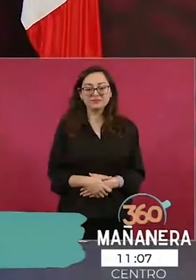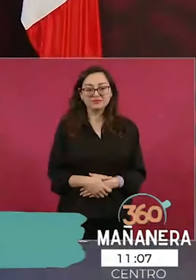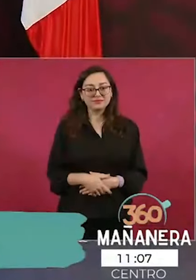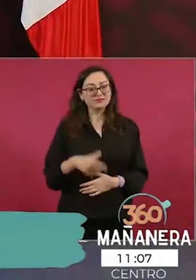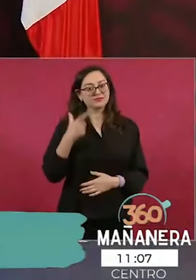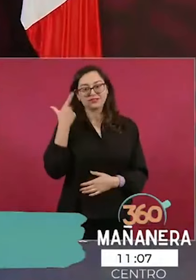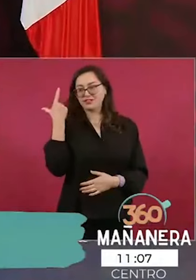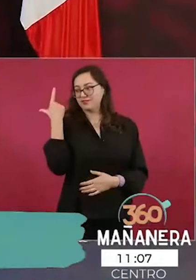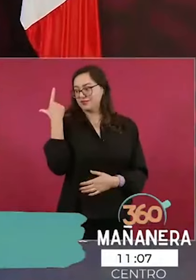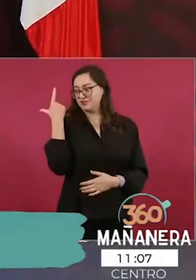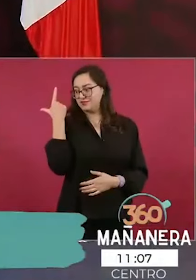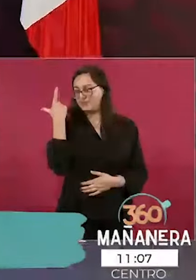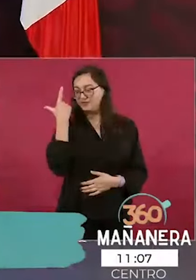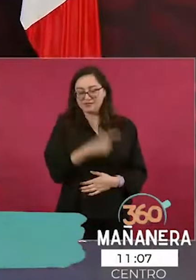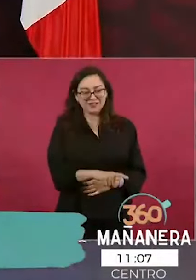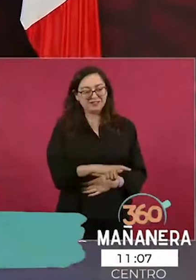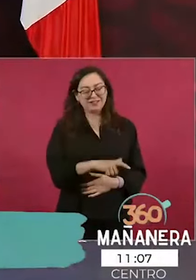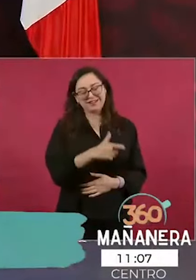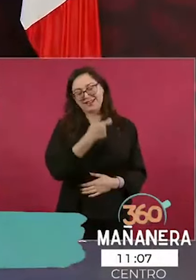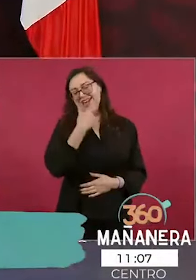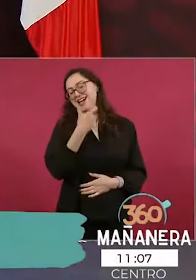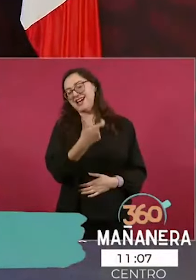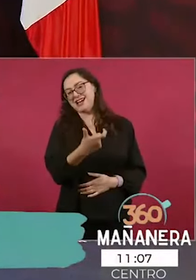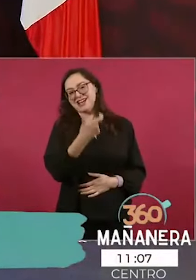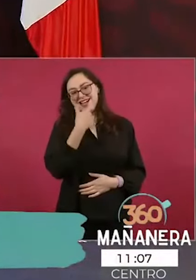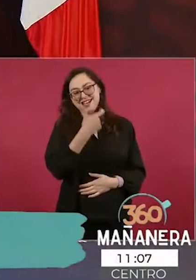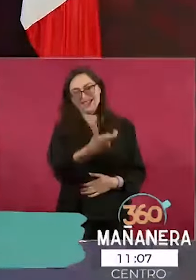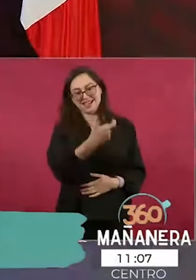tan fea que causa risa?